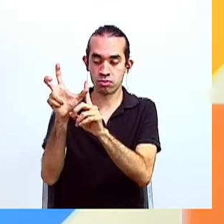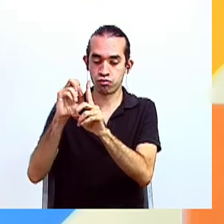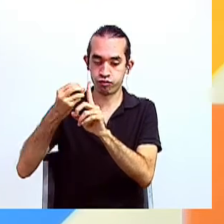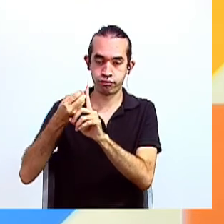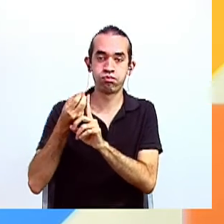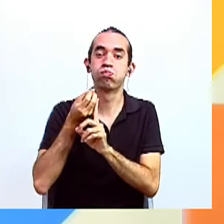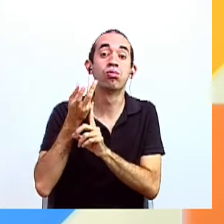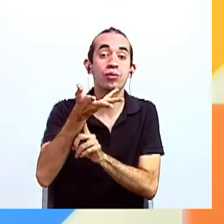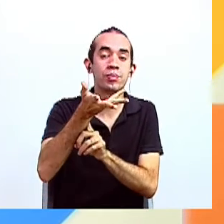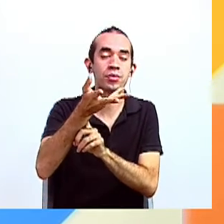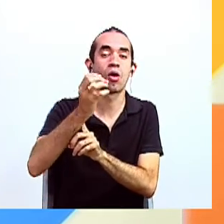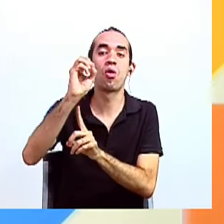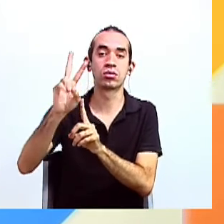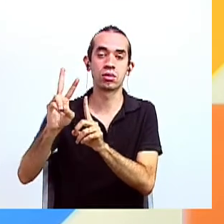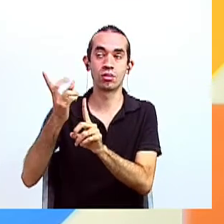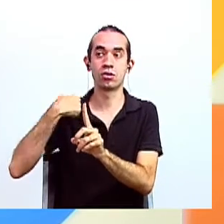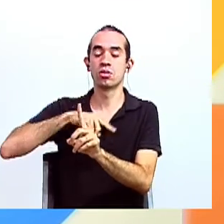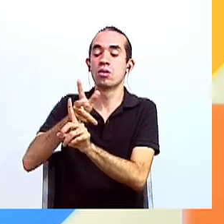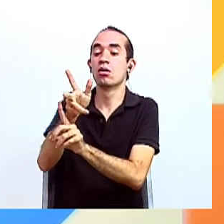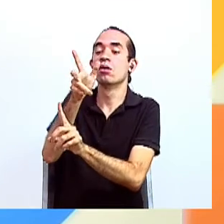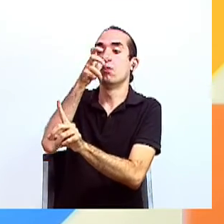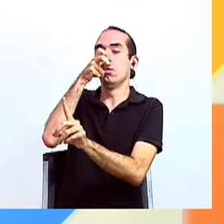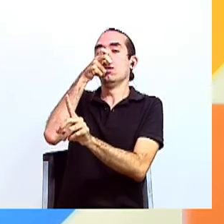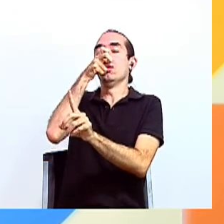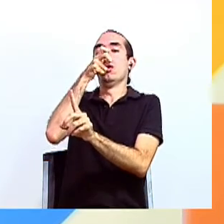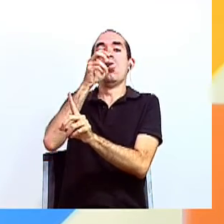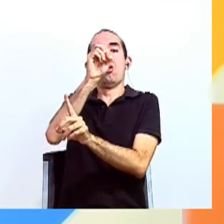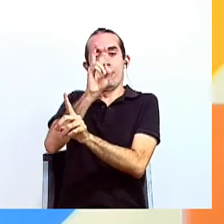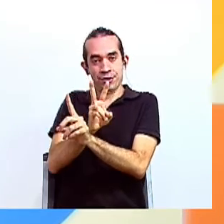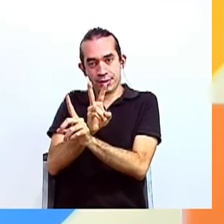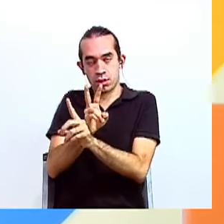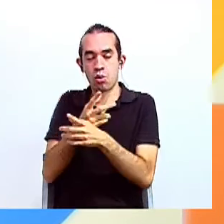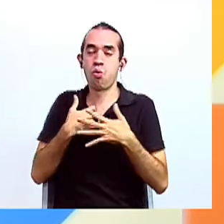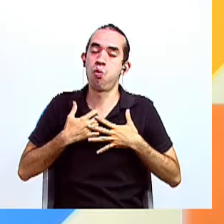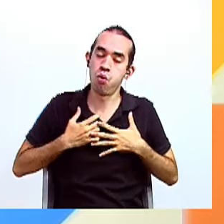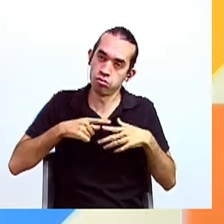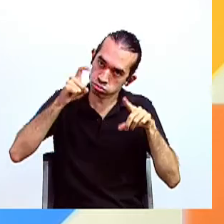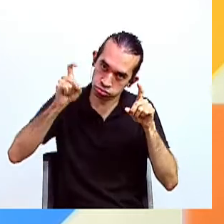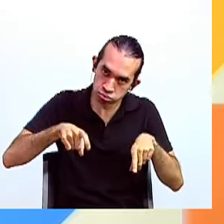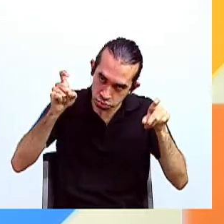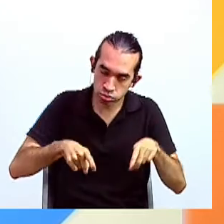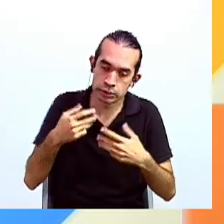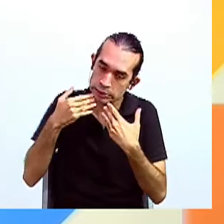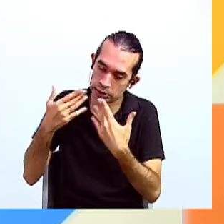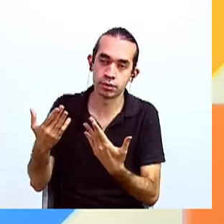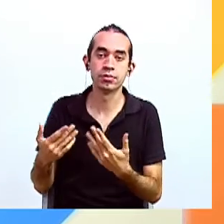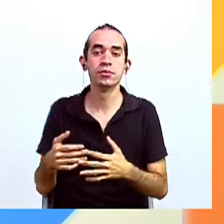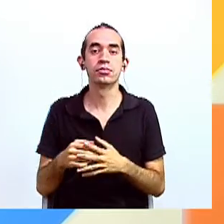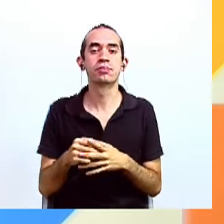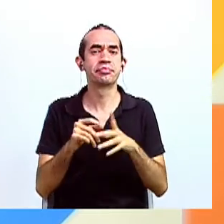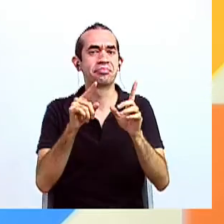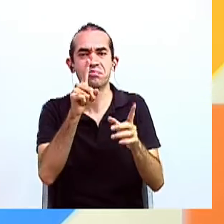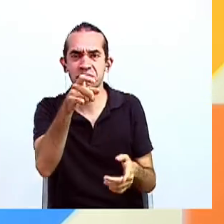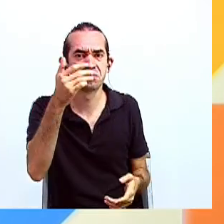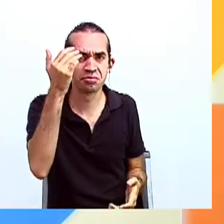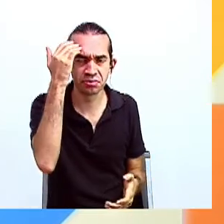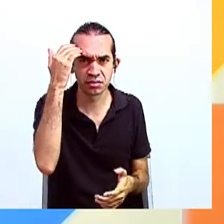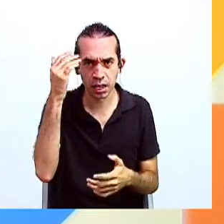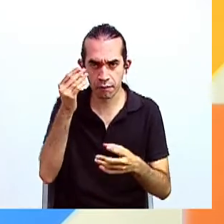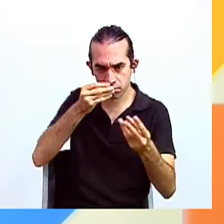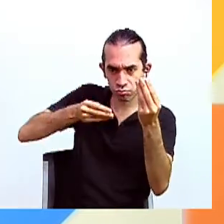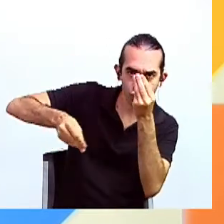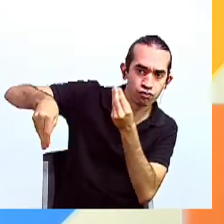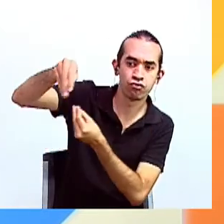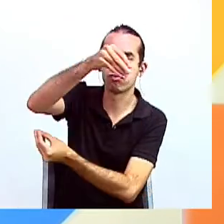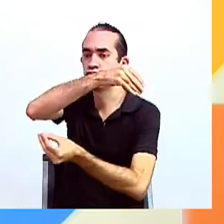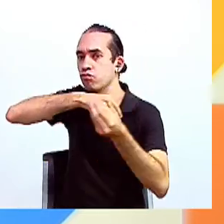Por dicha que nos devuelven el oxígeno, porque de él es el que dependemos para respirar. Pero sabemos entonces ese movimiento,